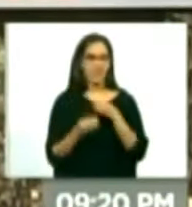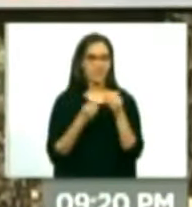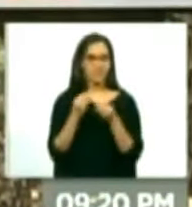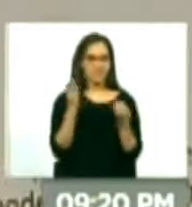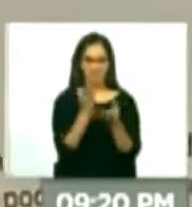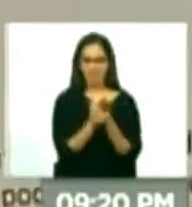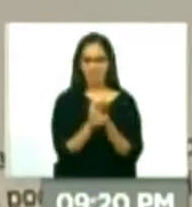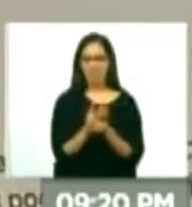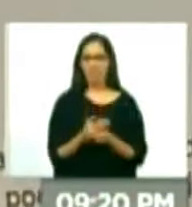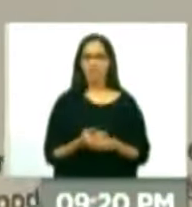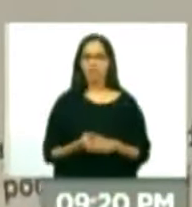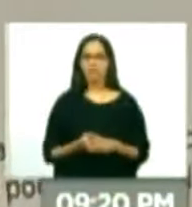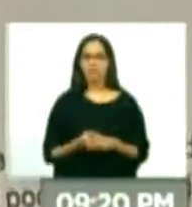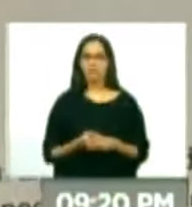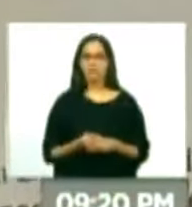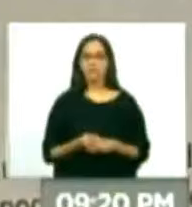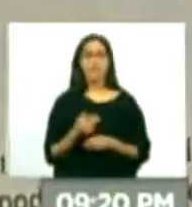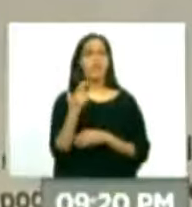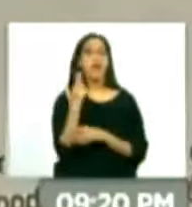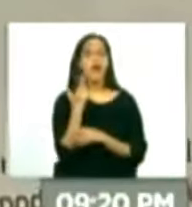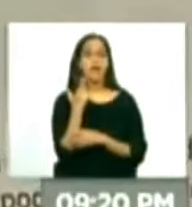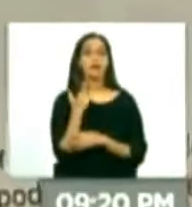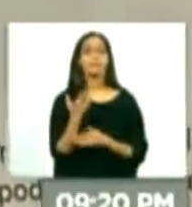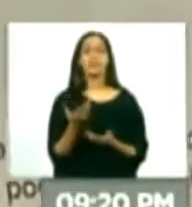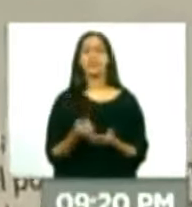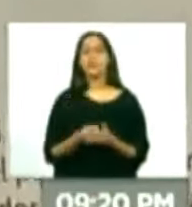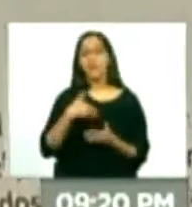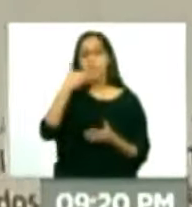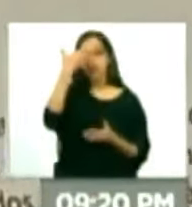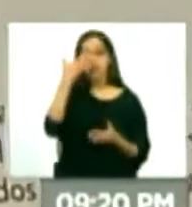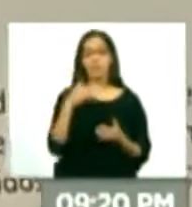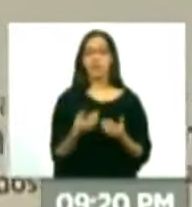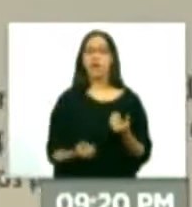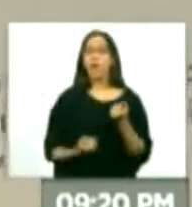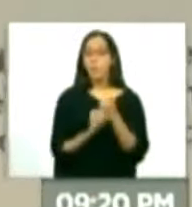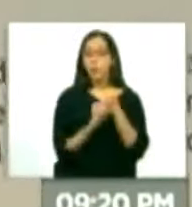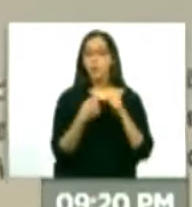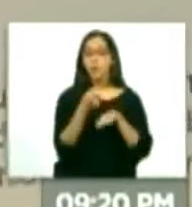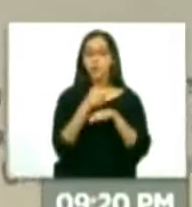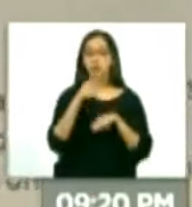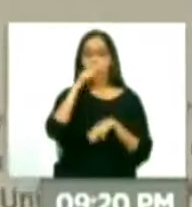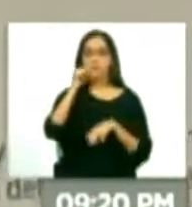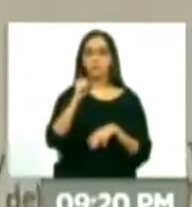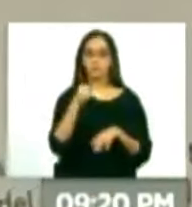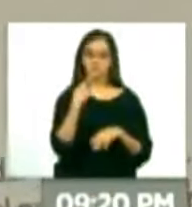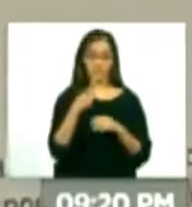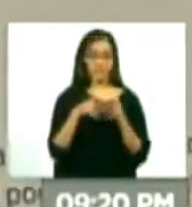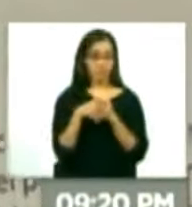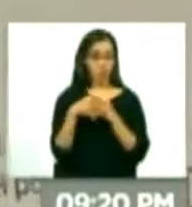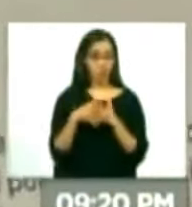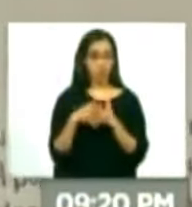¿no? Armas y combatientes iraníes refuerzan el gobierno de Maduro en Venezuela, dice Estados Unidos.